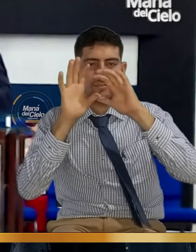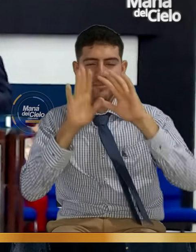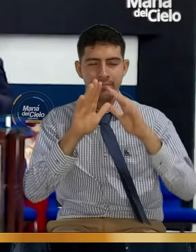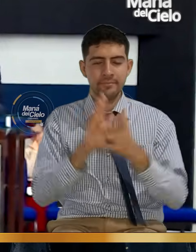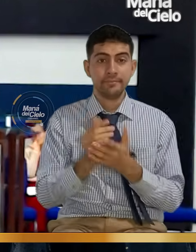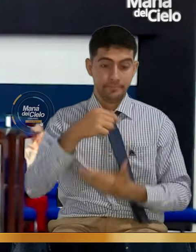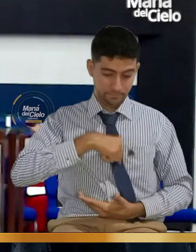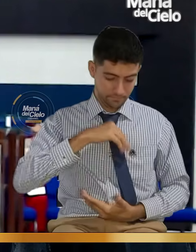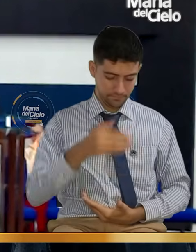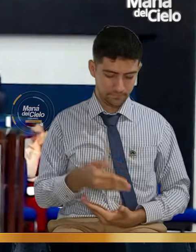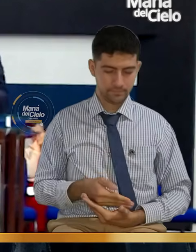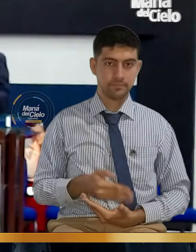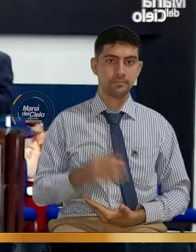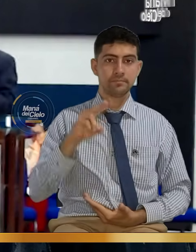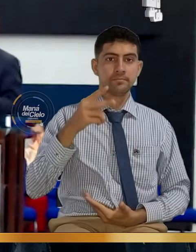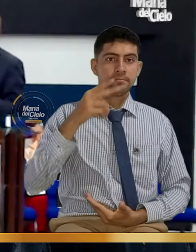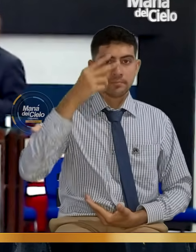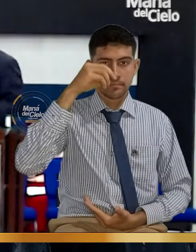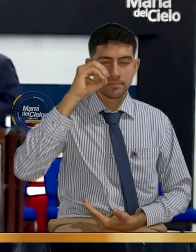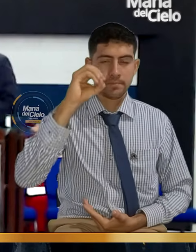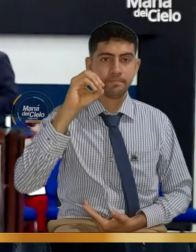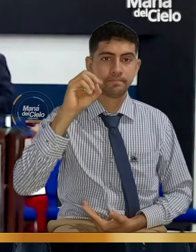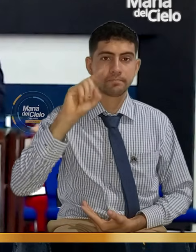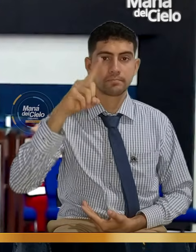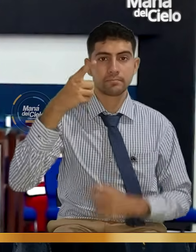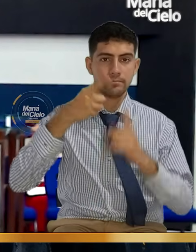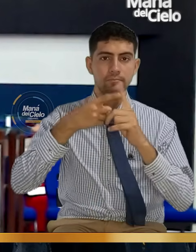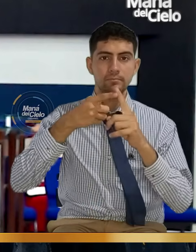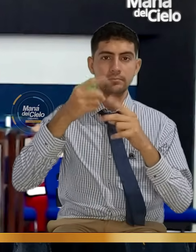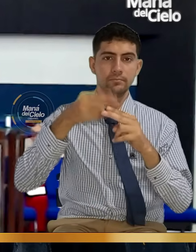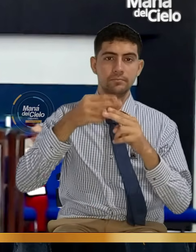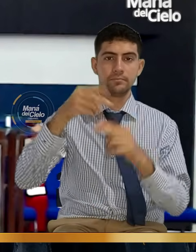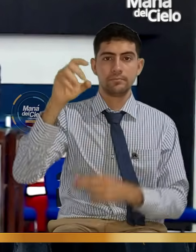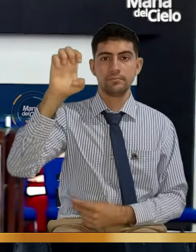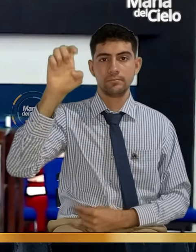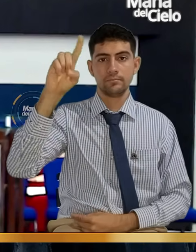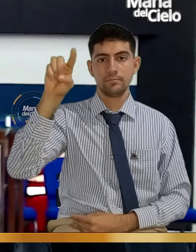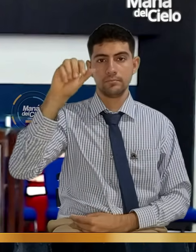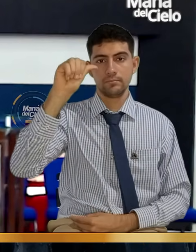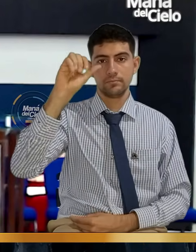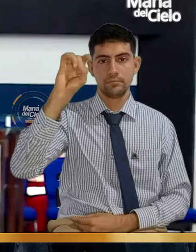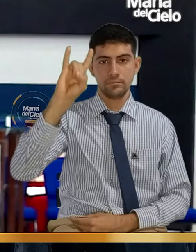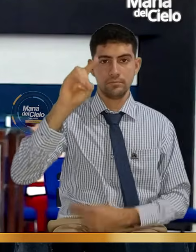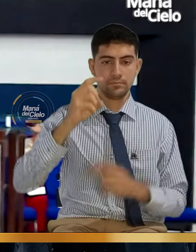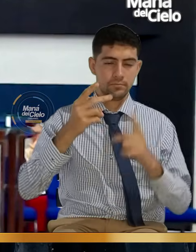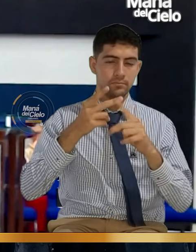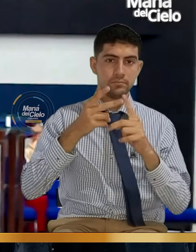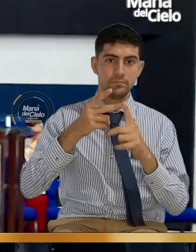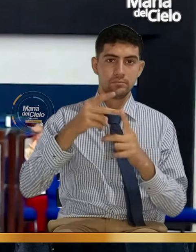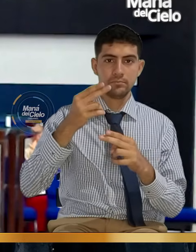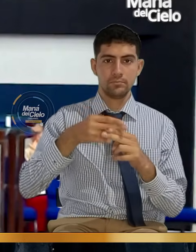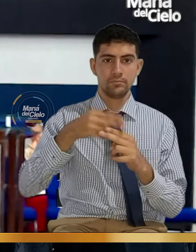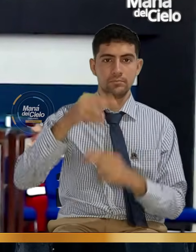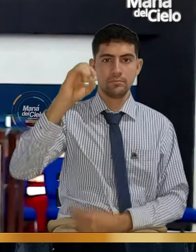a la mamá, que le hizo trampa al papá, que ese, nada, ese desde el vientre estaba ambicioso. Yo quiero la bendición para mí. Por eso es